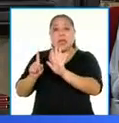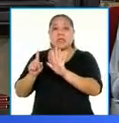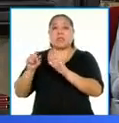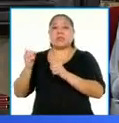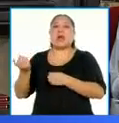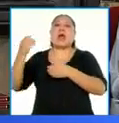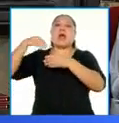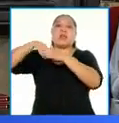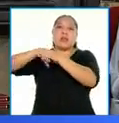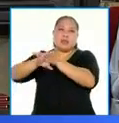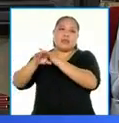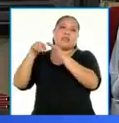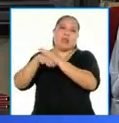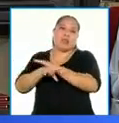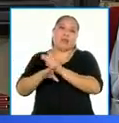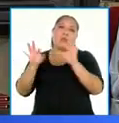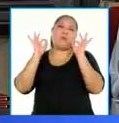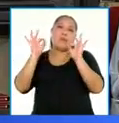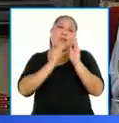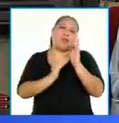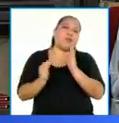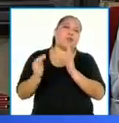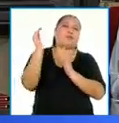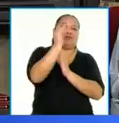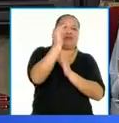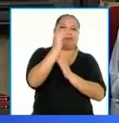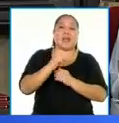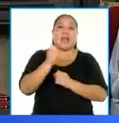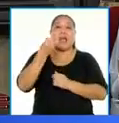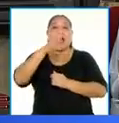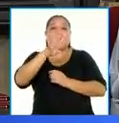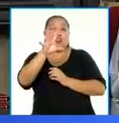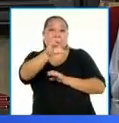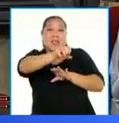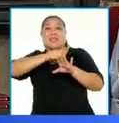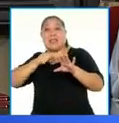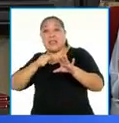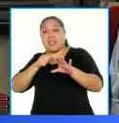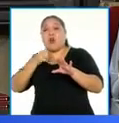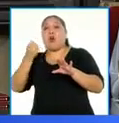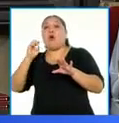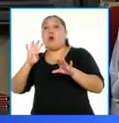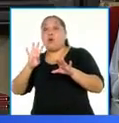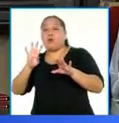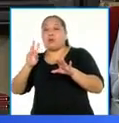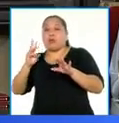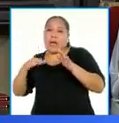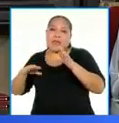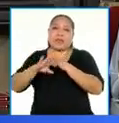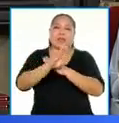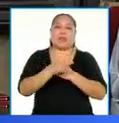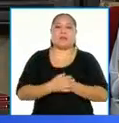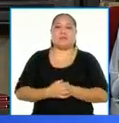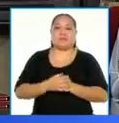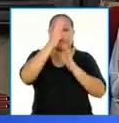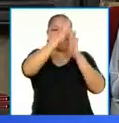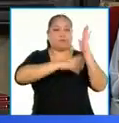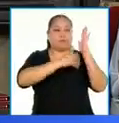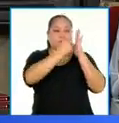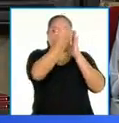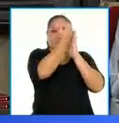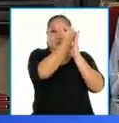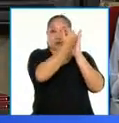han ingresado a una situación de riesgo extremo. El mapa de nivel de riesgo en